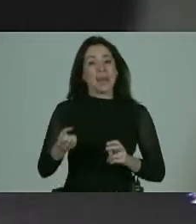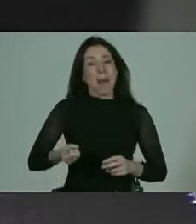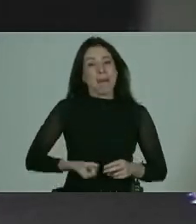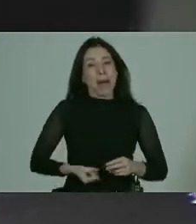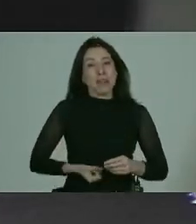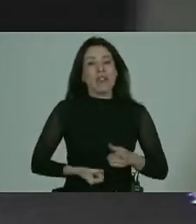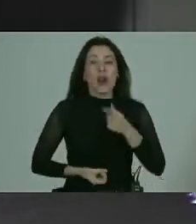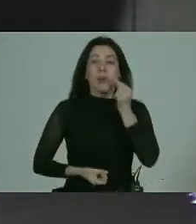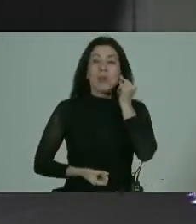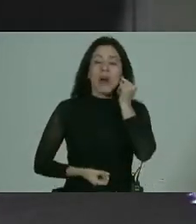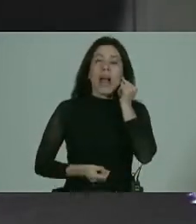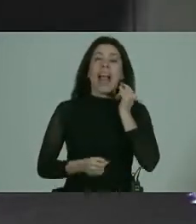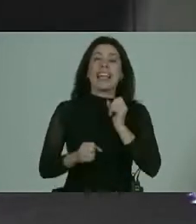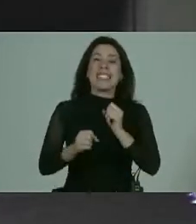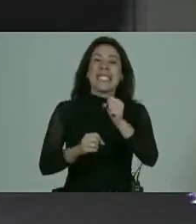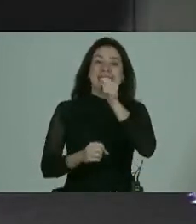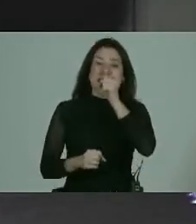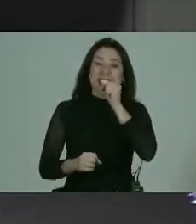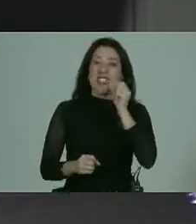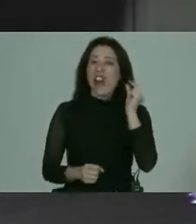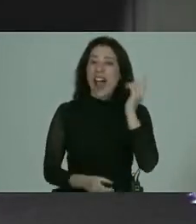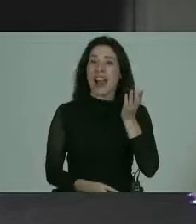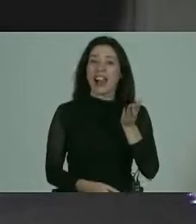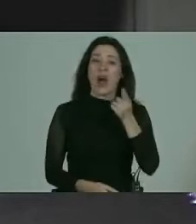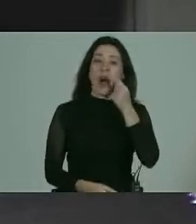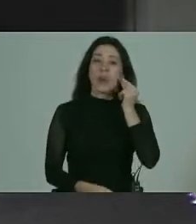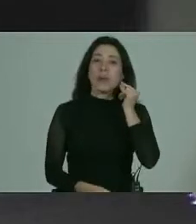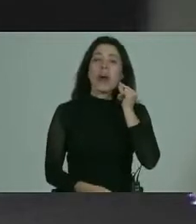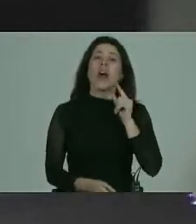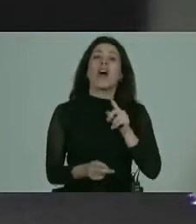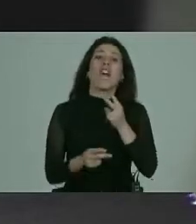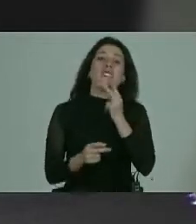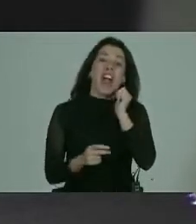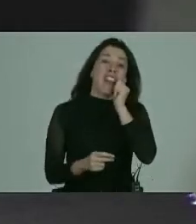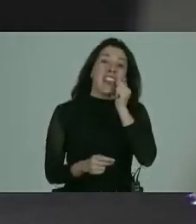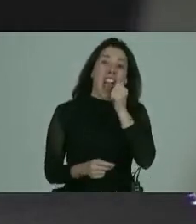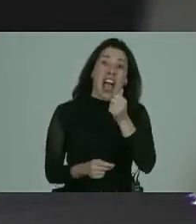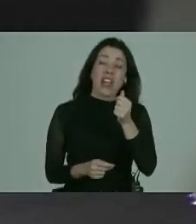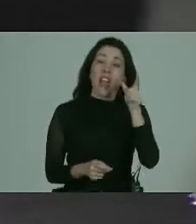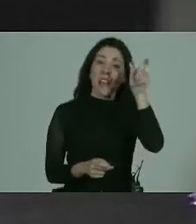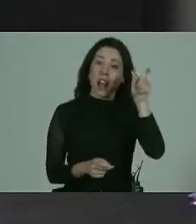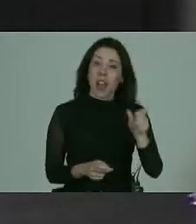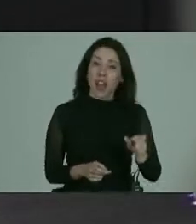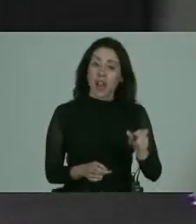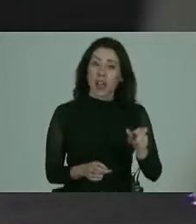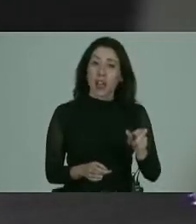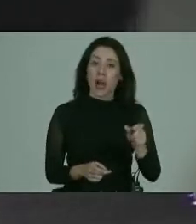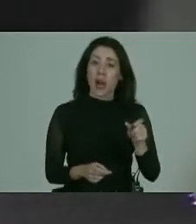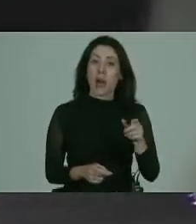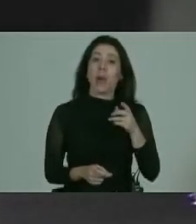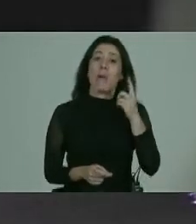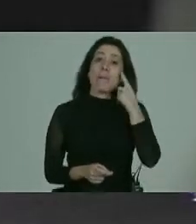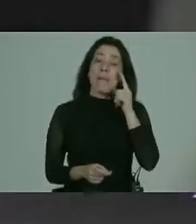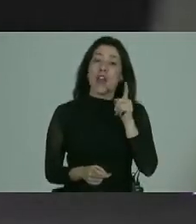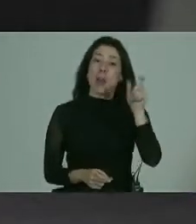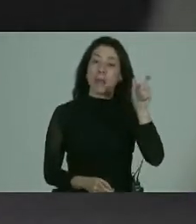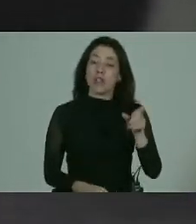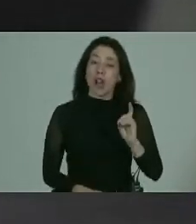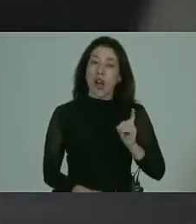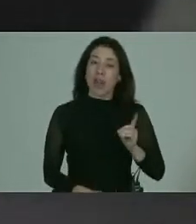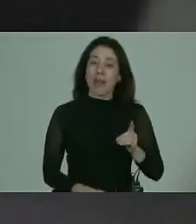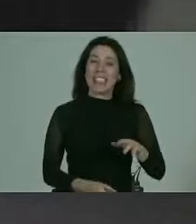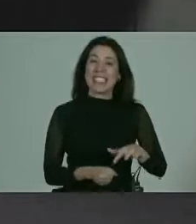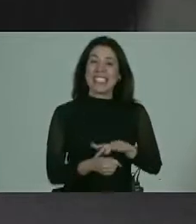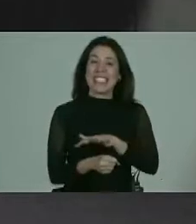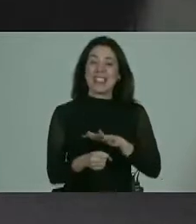el sexo oral entre otras prácticas forman parte de la vida cotidiana del ser humano sin embargo en la persona con discapacidad en